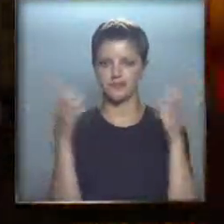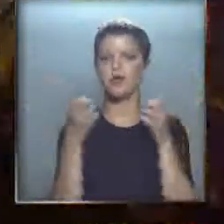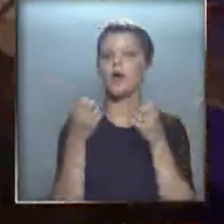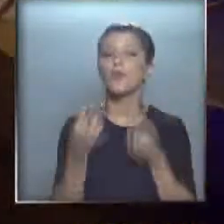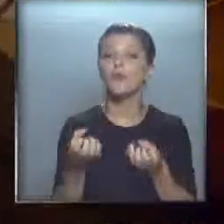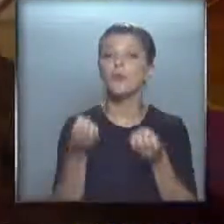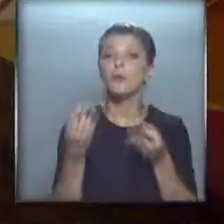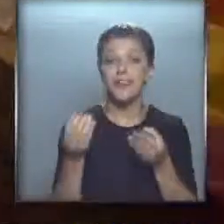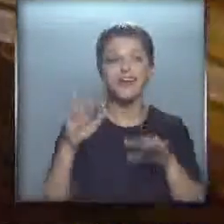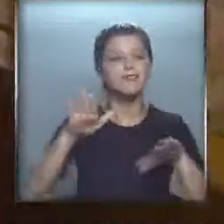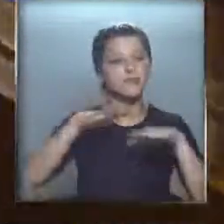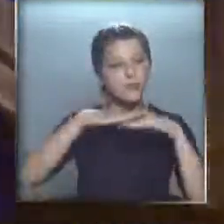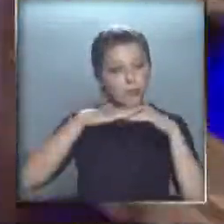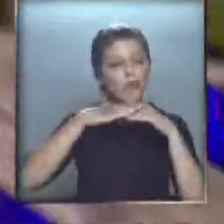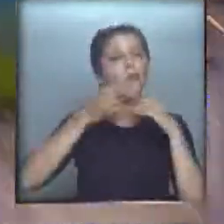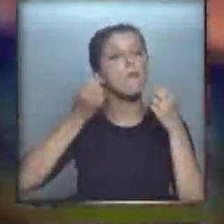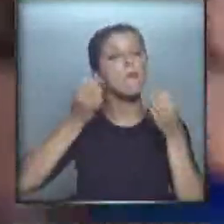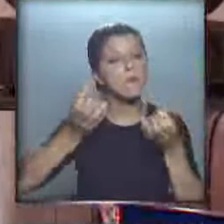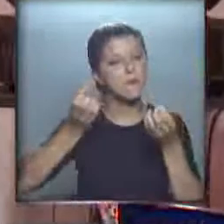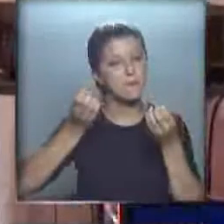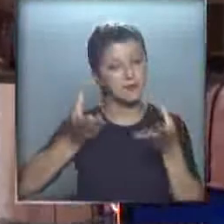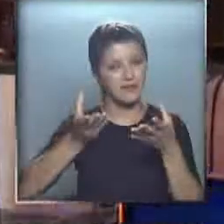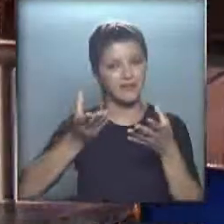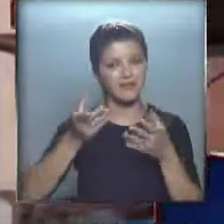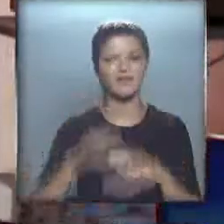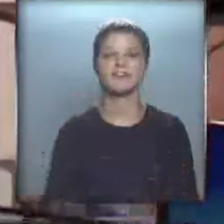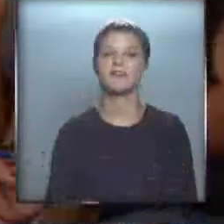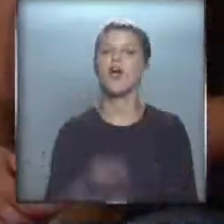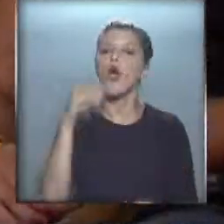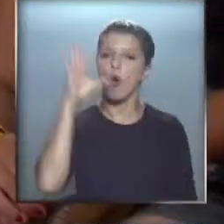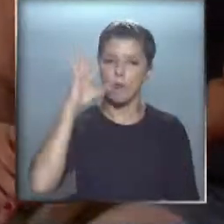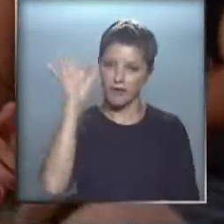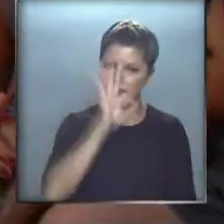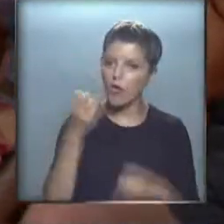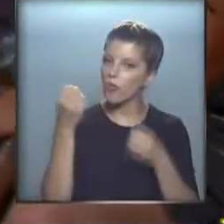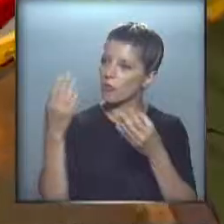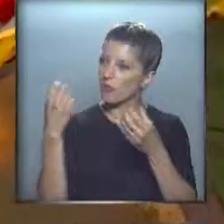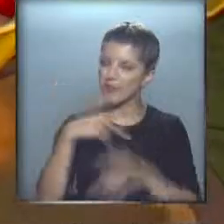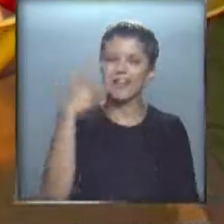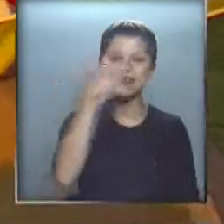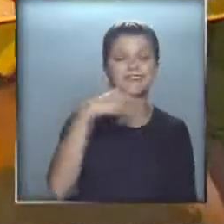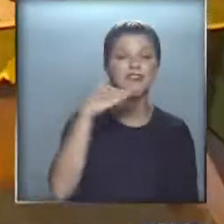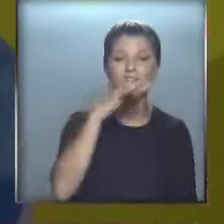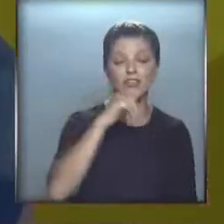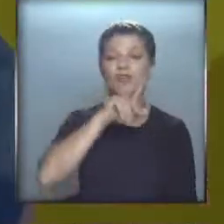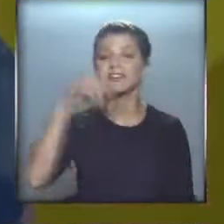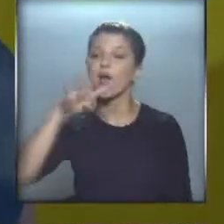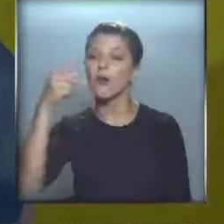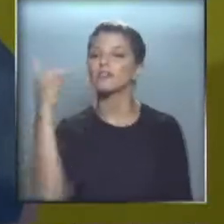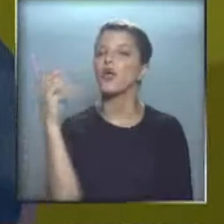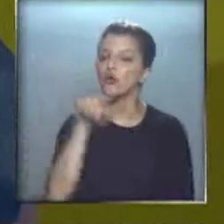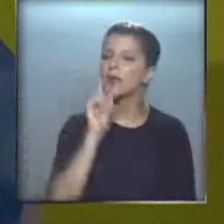muy bien la tribuna, muy bien la tribuna metiendo ahí, opinando, muy bien la 3, 14 y la 4.